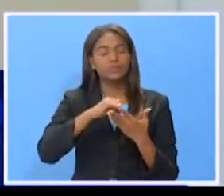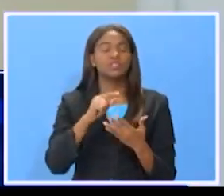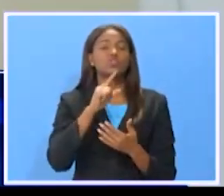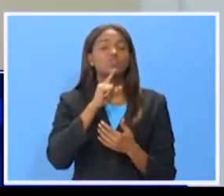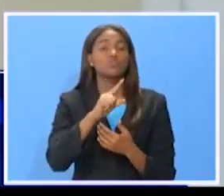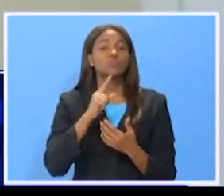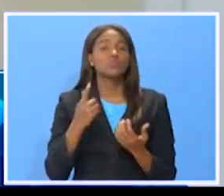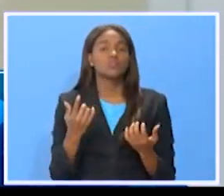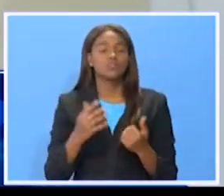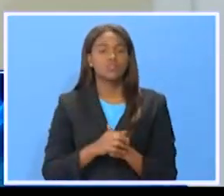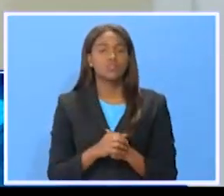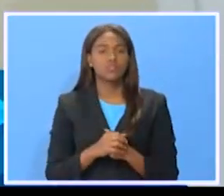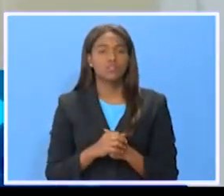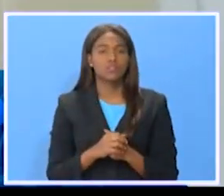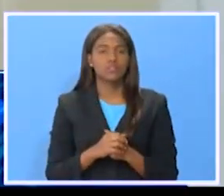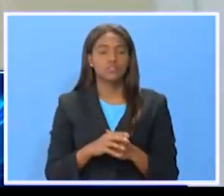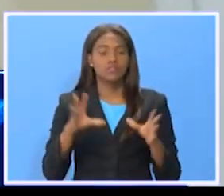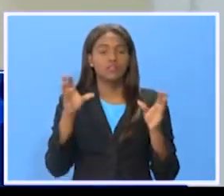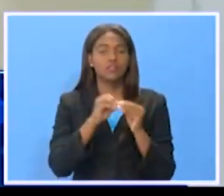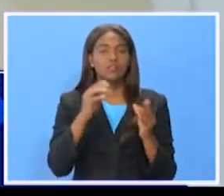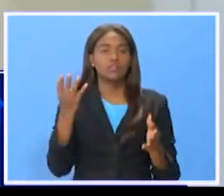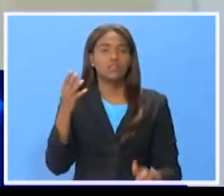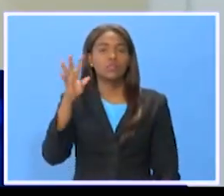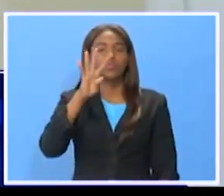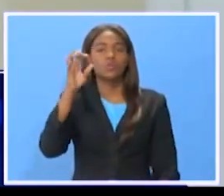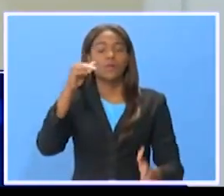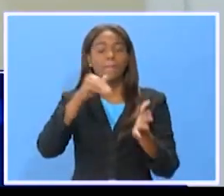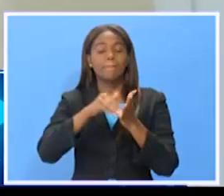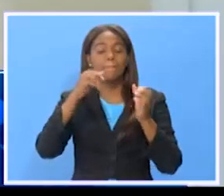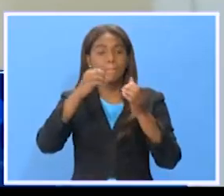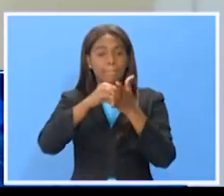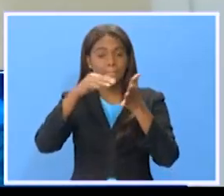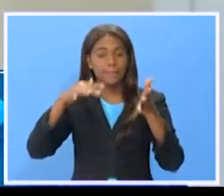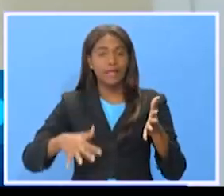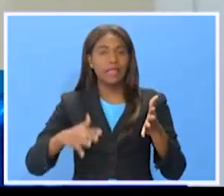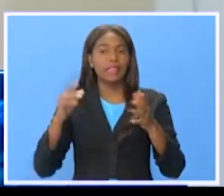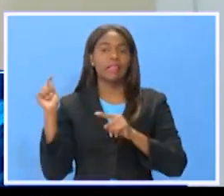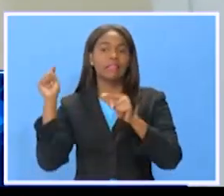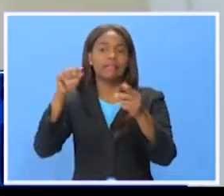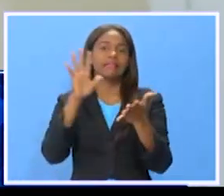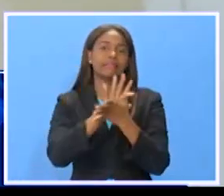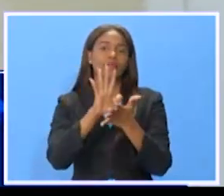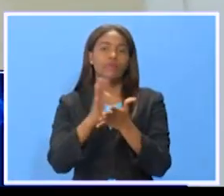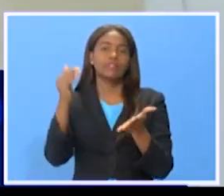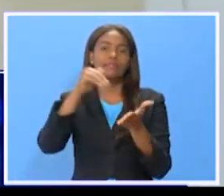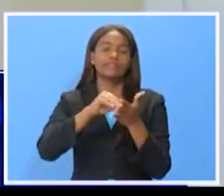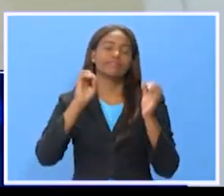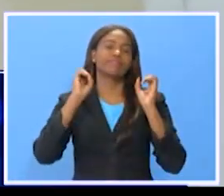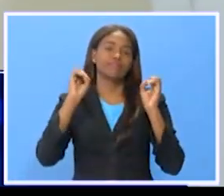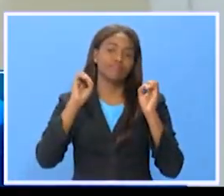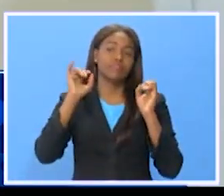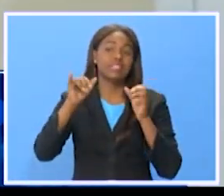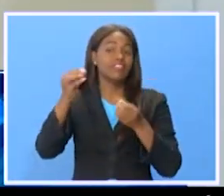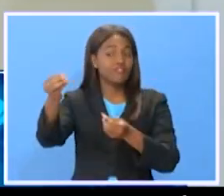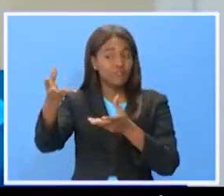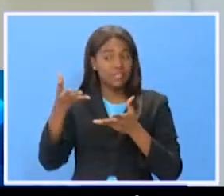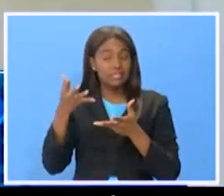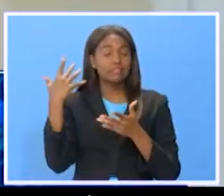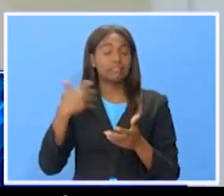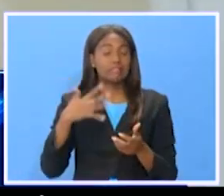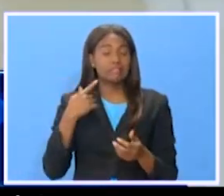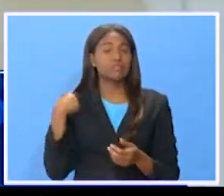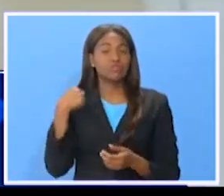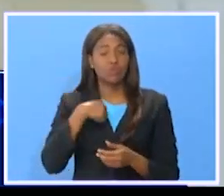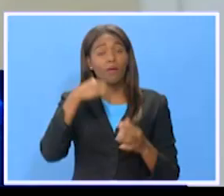hay unos alrededor de 400.000 estudiantes que no volvieron a la escuela, eso es un dato